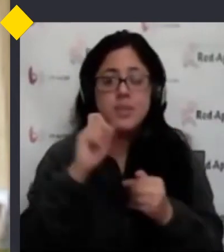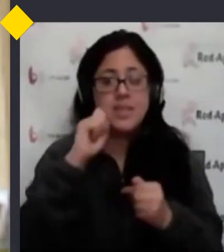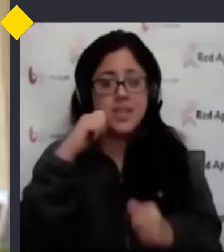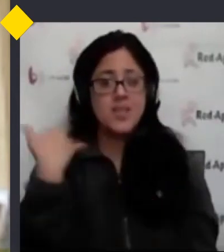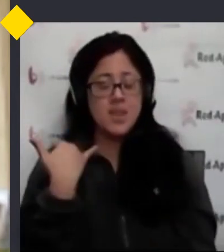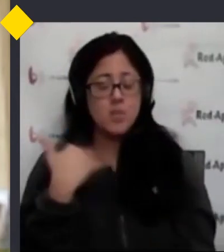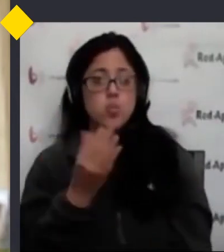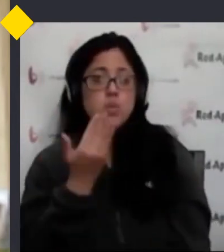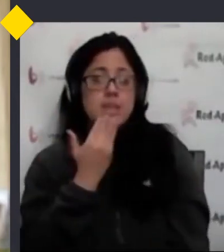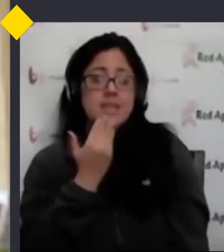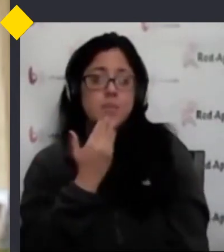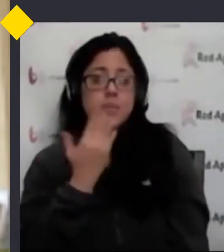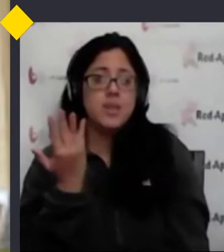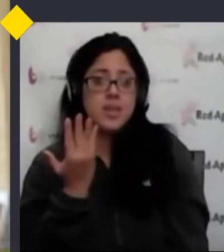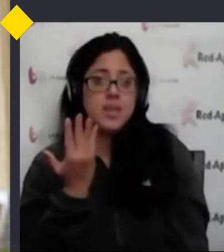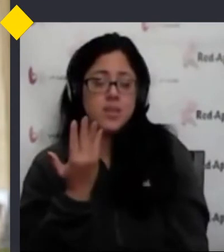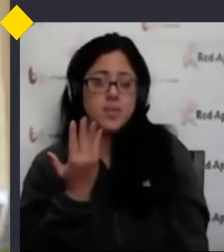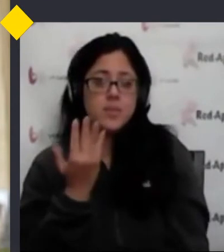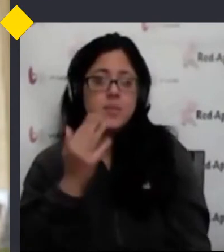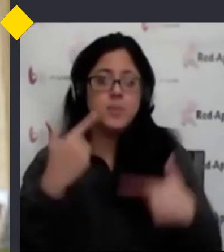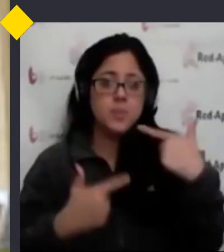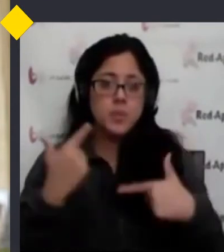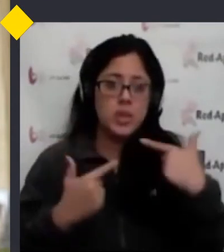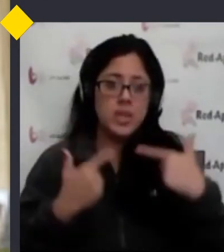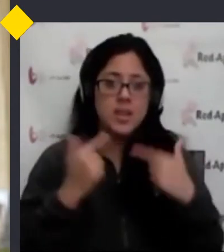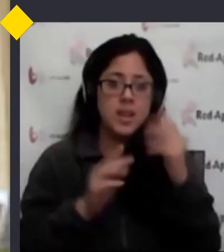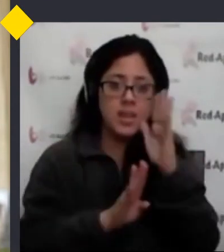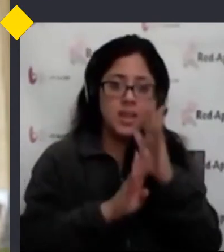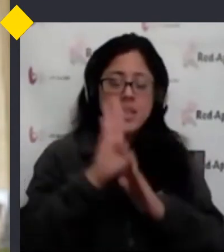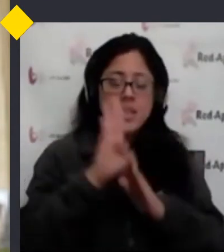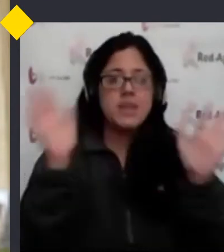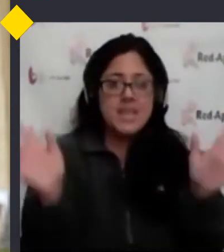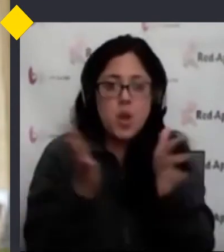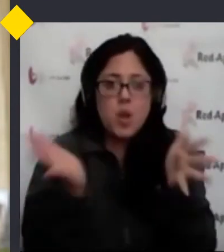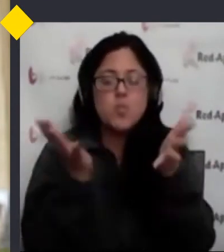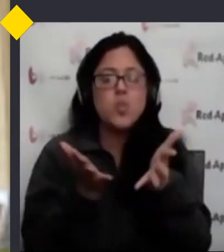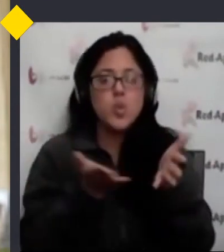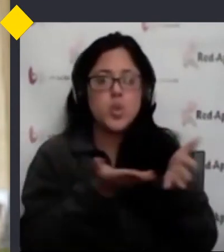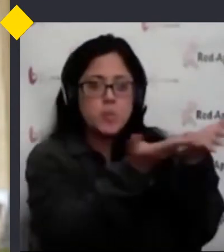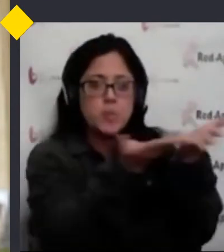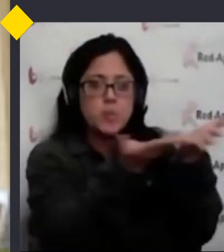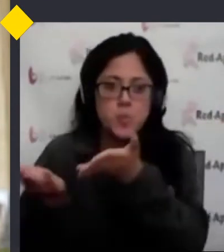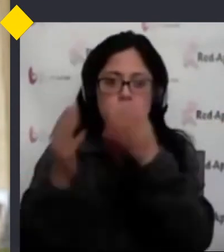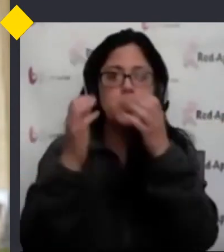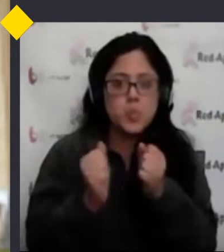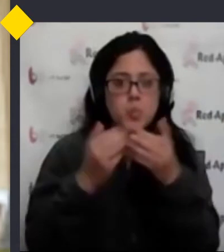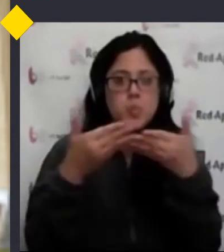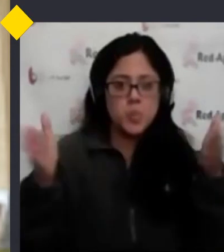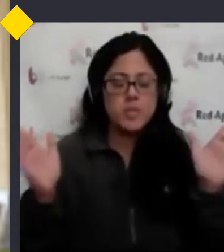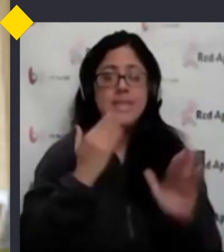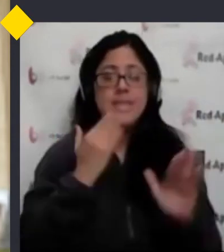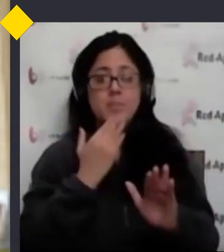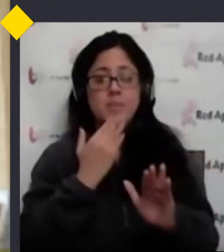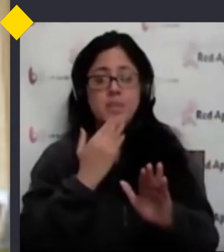también tener estas políticas de desarrollo y de promoción que sean abiertas en todo sentido. Por otro lado, creo que hay algunos